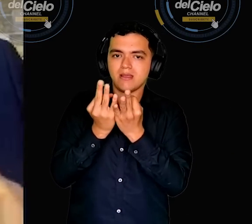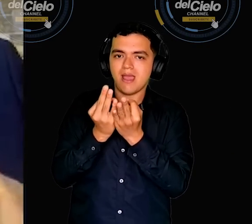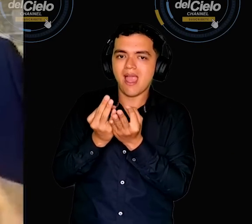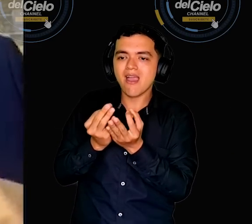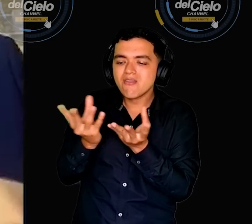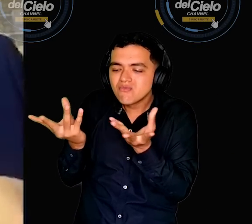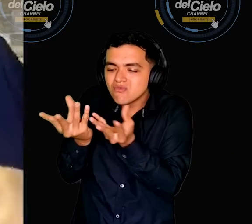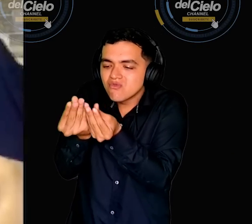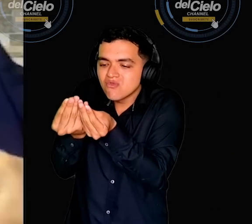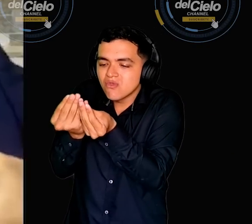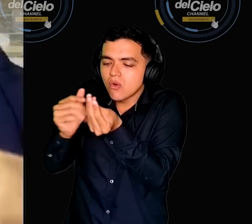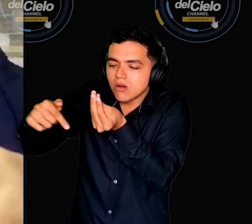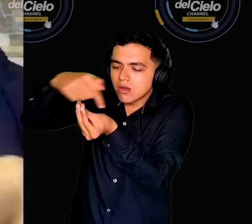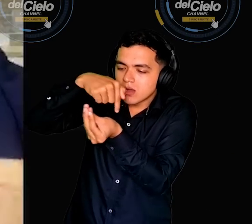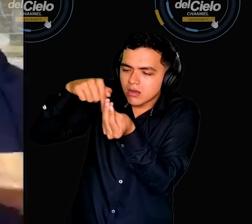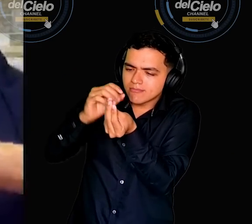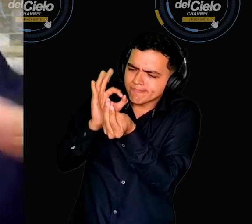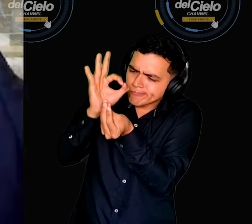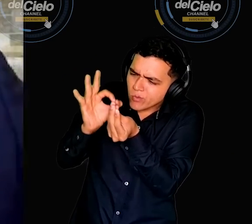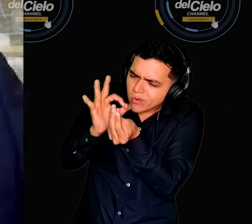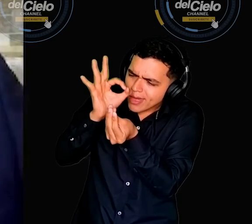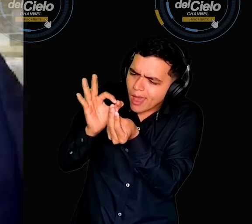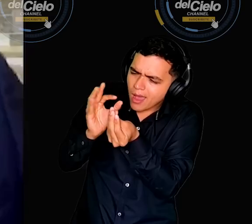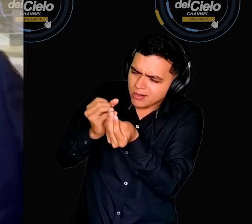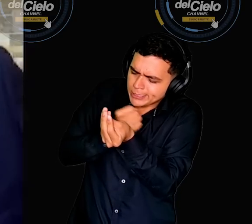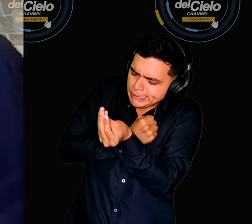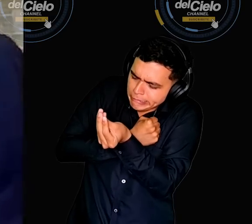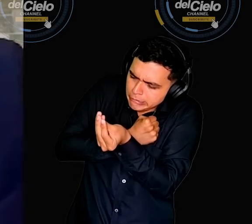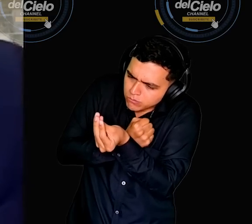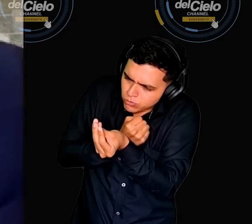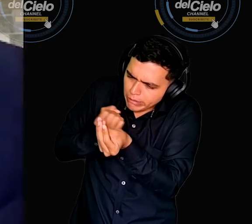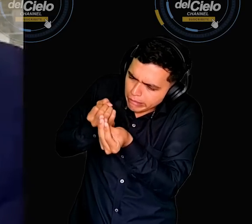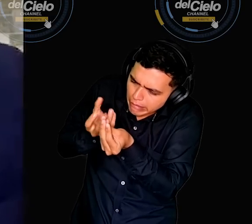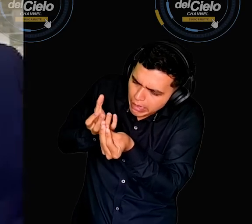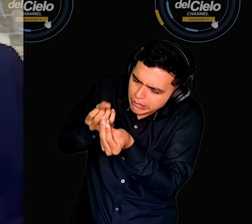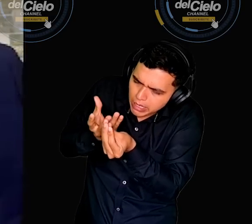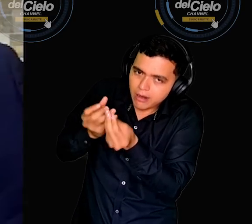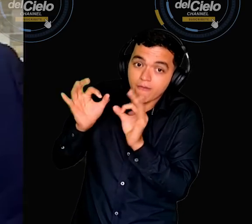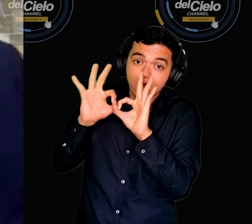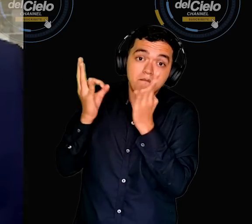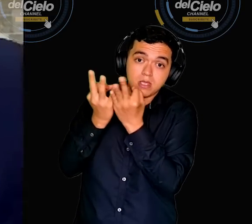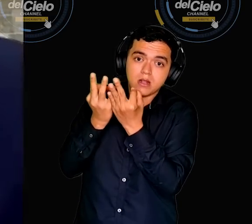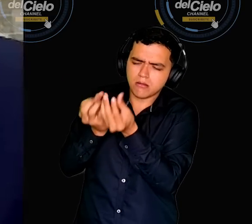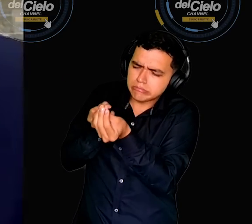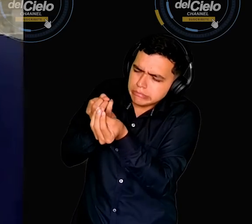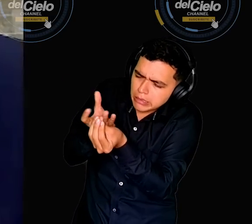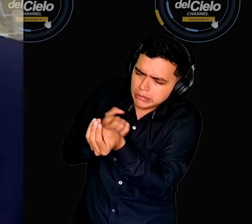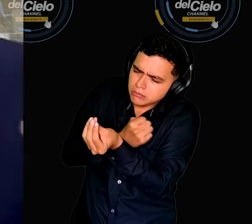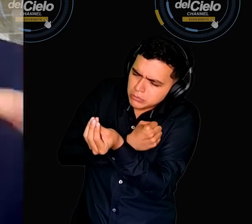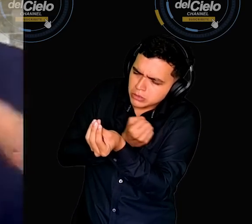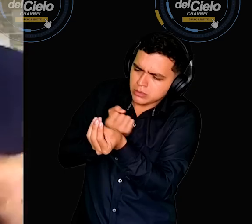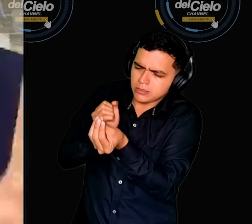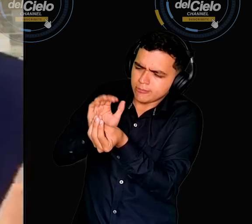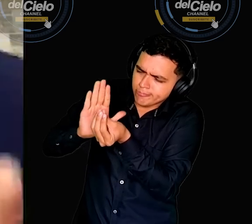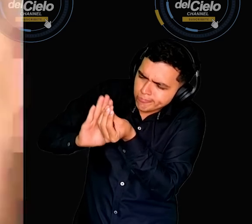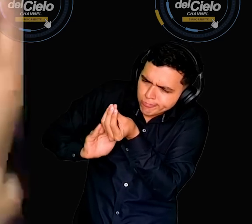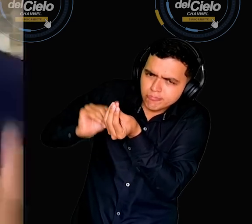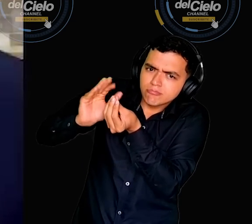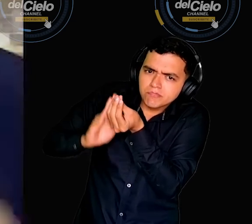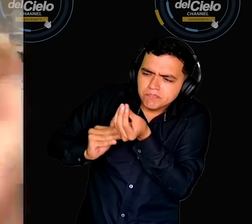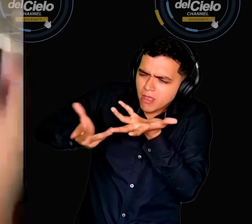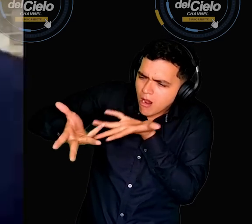hacedlo vosotros. Y sobre todas estas cosas, vestidos de amor, que es el vínculo